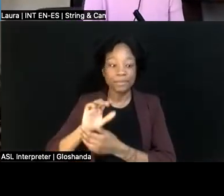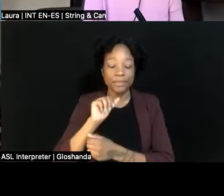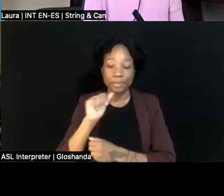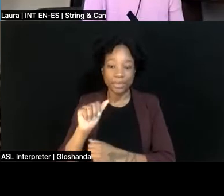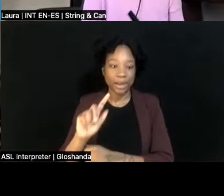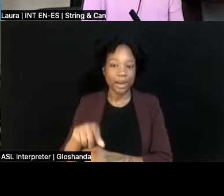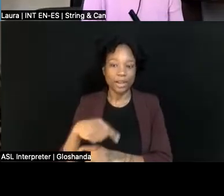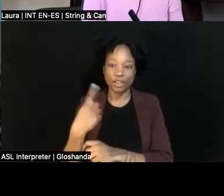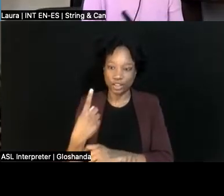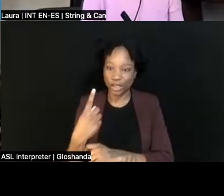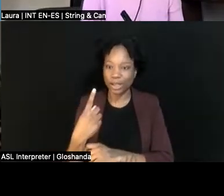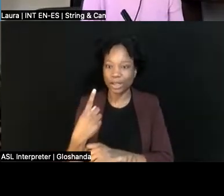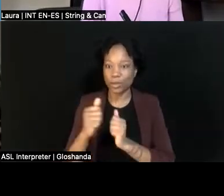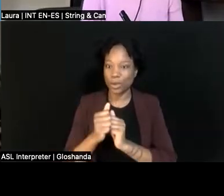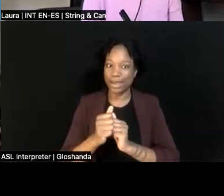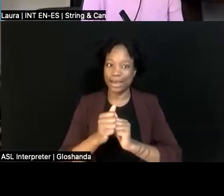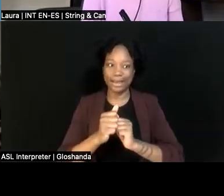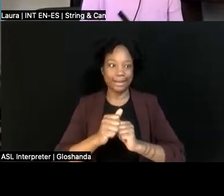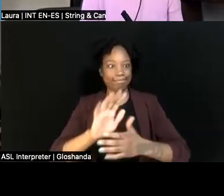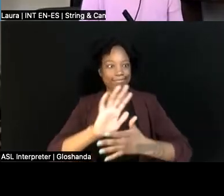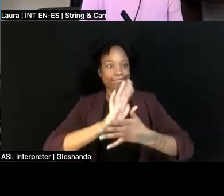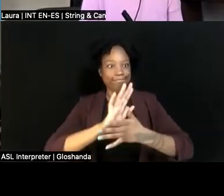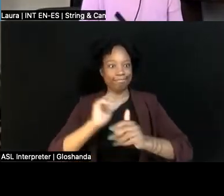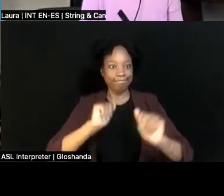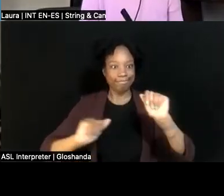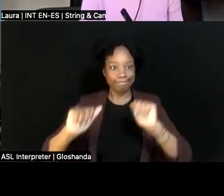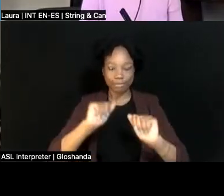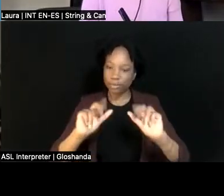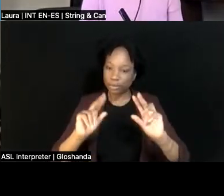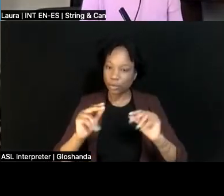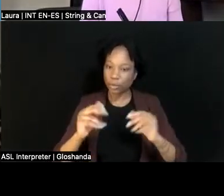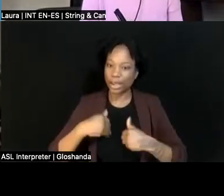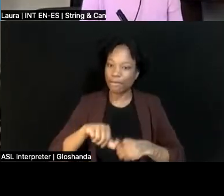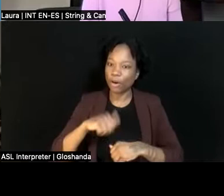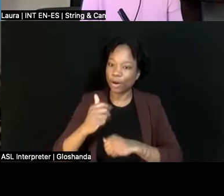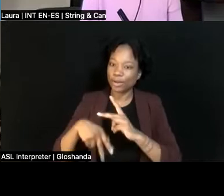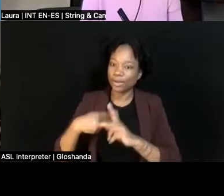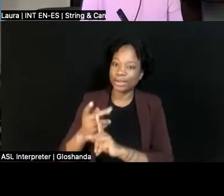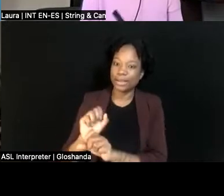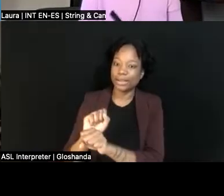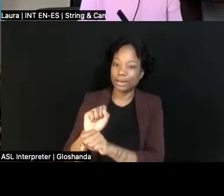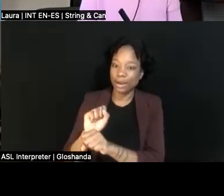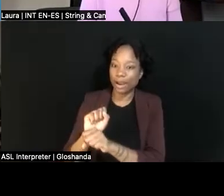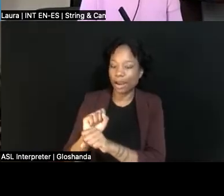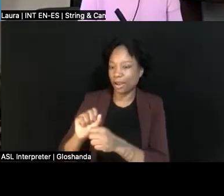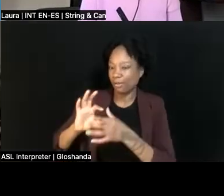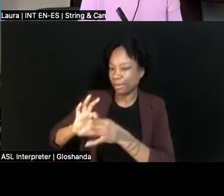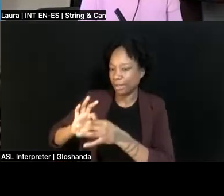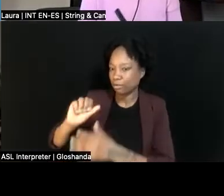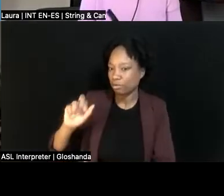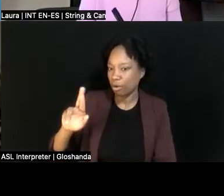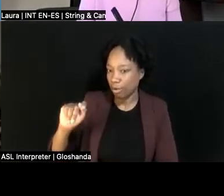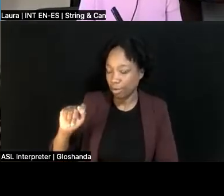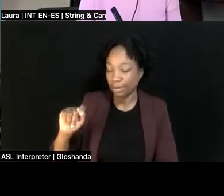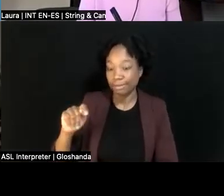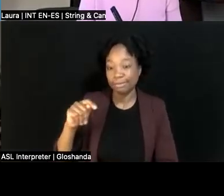solamente con el cine, pero existe otras formas de trabajar en las artes. Hoy en mi